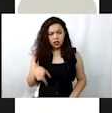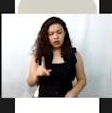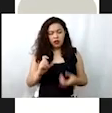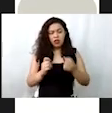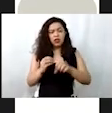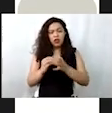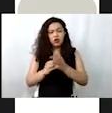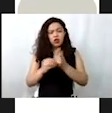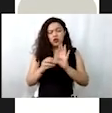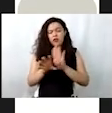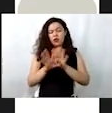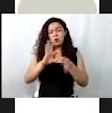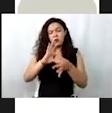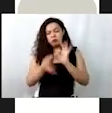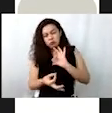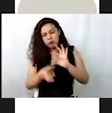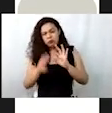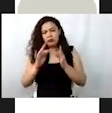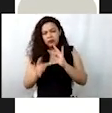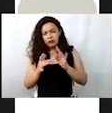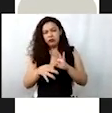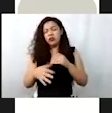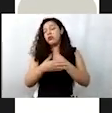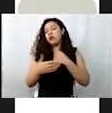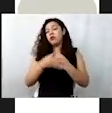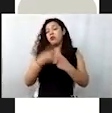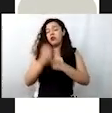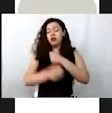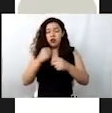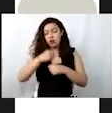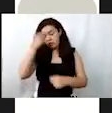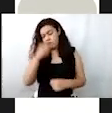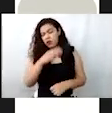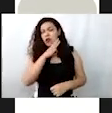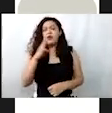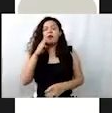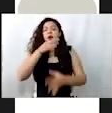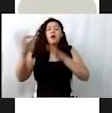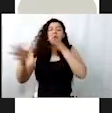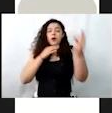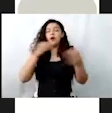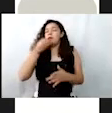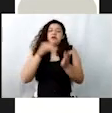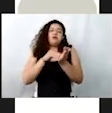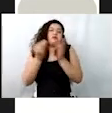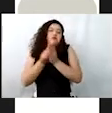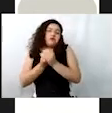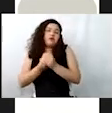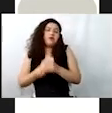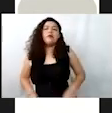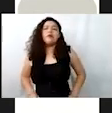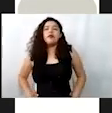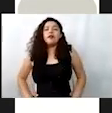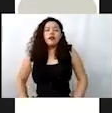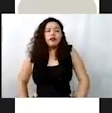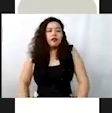desarticulaciones, pues nos quedan 9 años para seguir dejando este mensaje en clave. Y pues es un buen tiempo, no